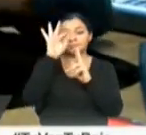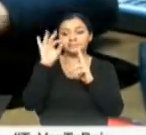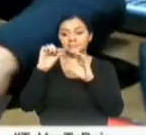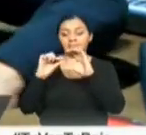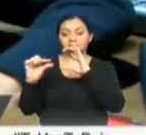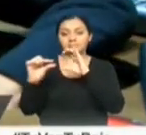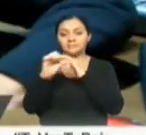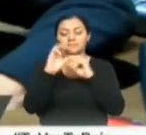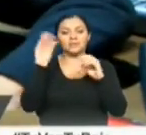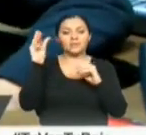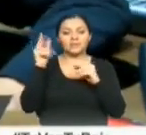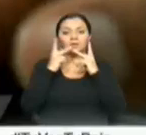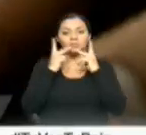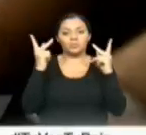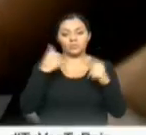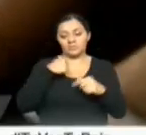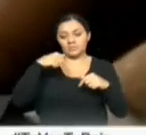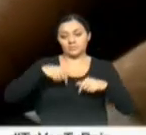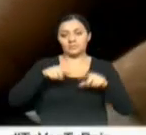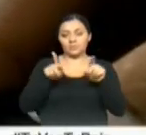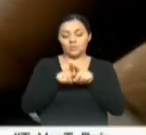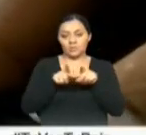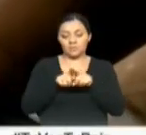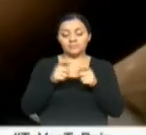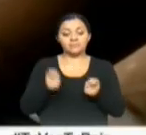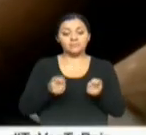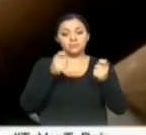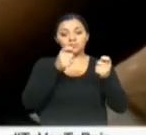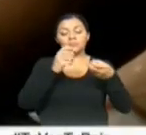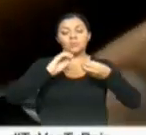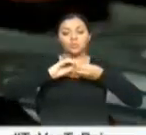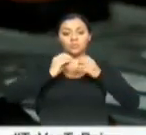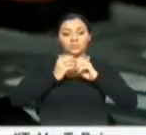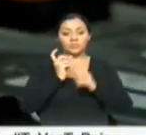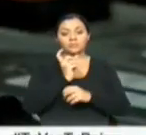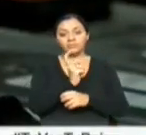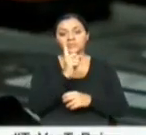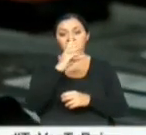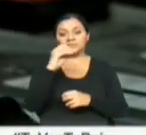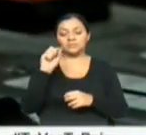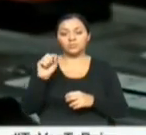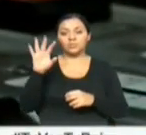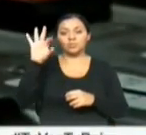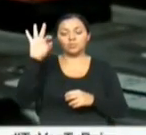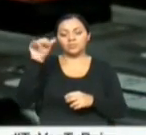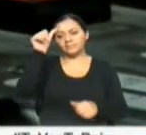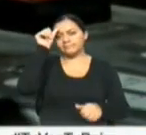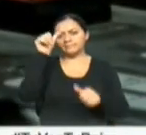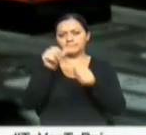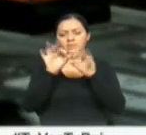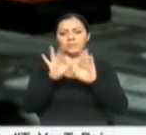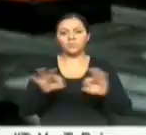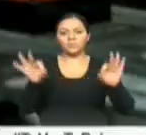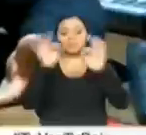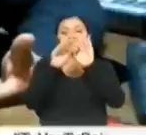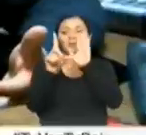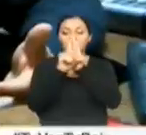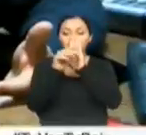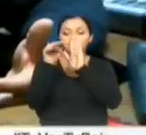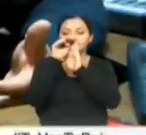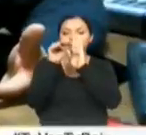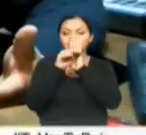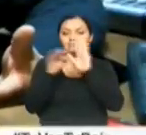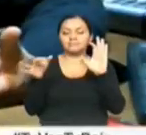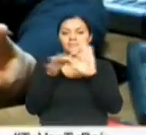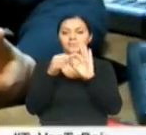radios públicas. Esta es una radio pública. Y para la asignación de la frecuencia, Francisco Ordóñez recuerda el marco legal que deben cumplir.